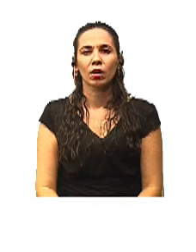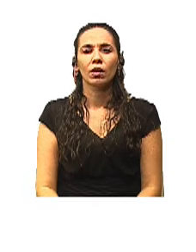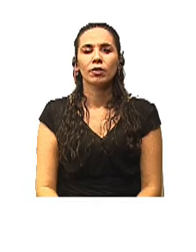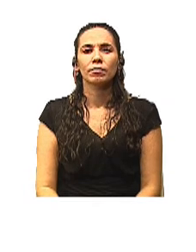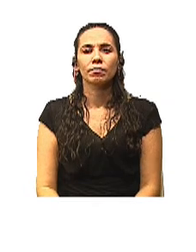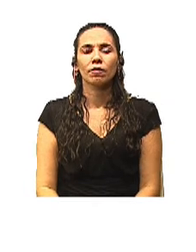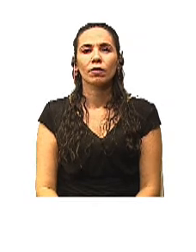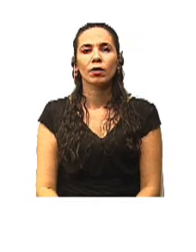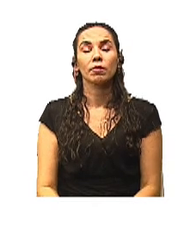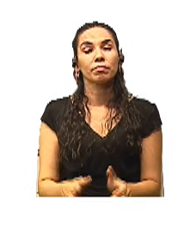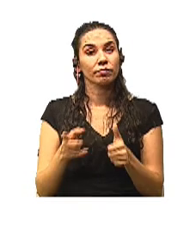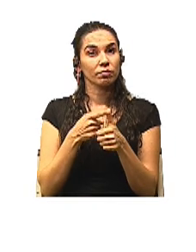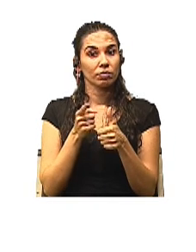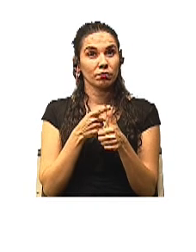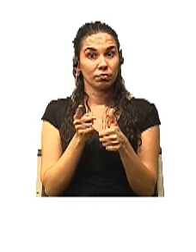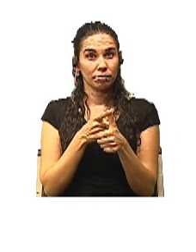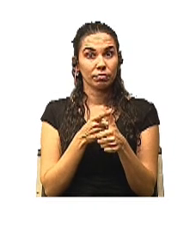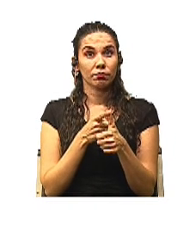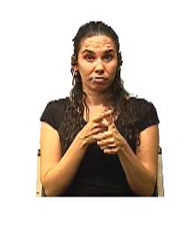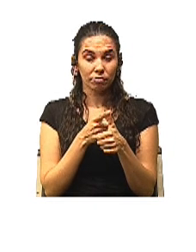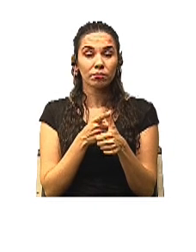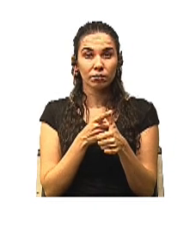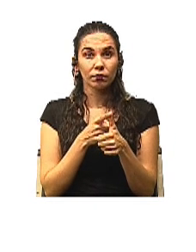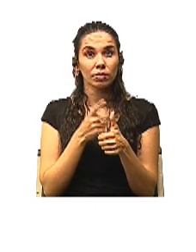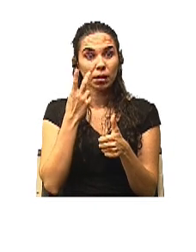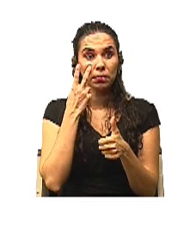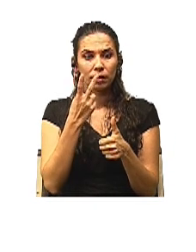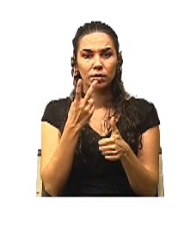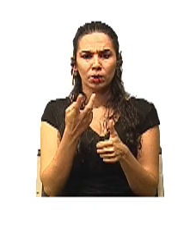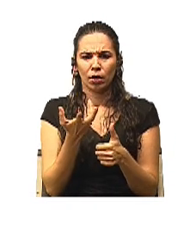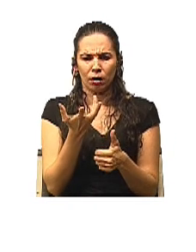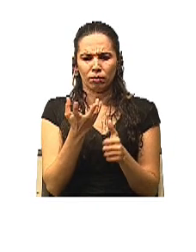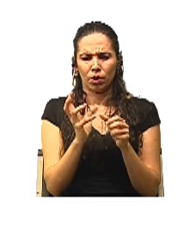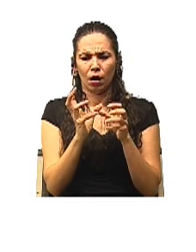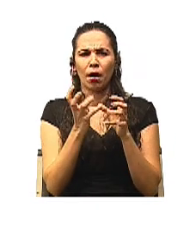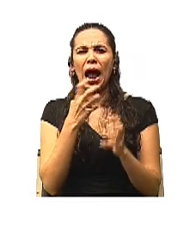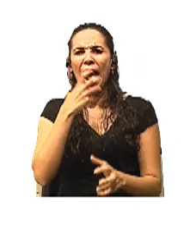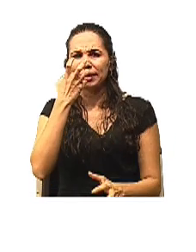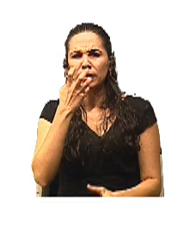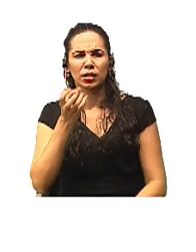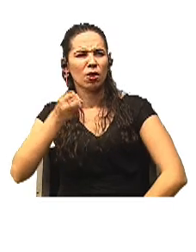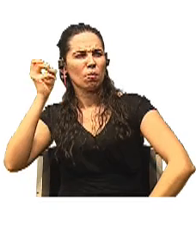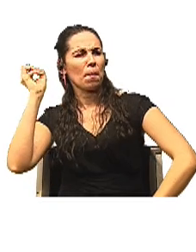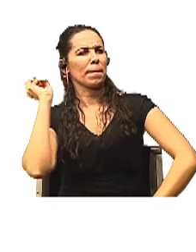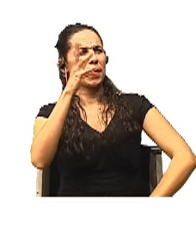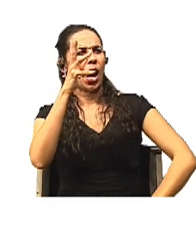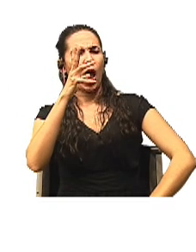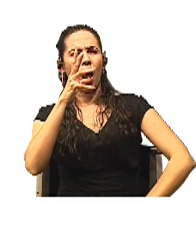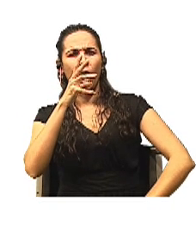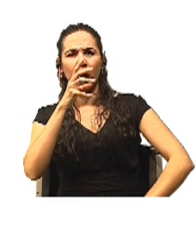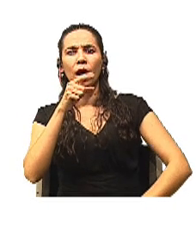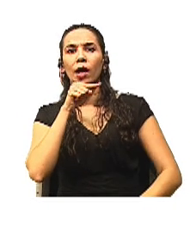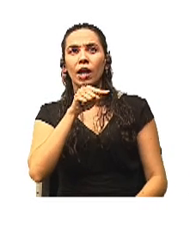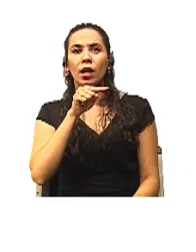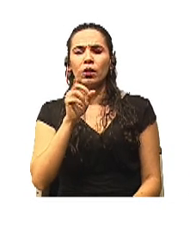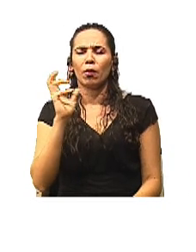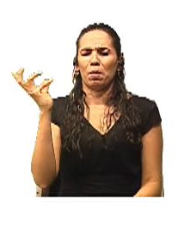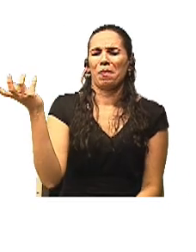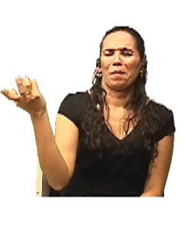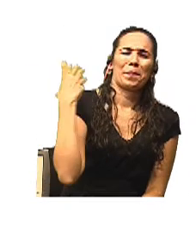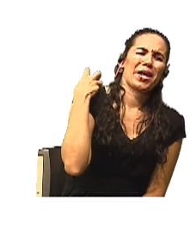Primero, podemos ver que cuando le tiran la manzana a Gregorio, este sale